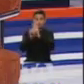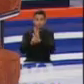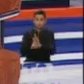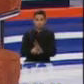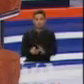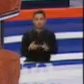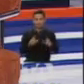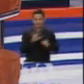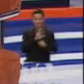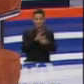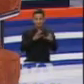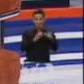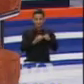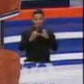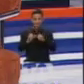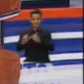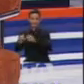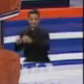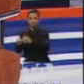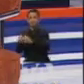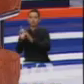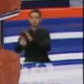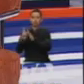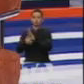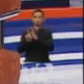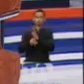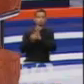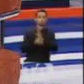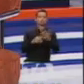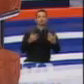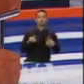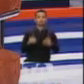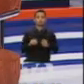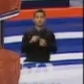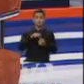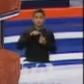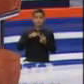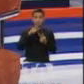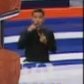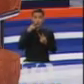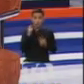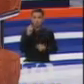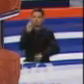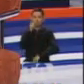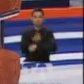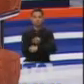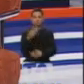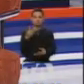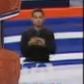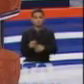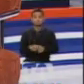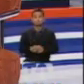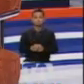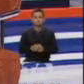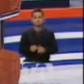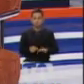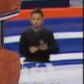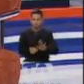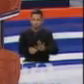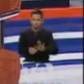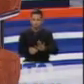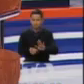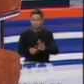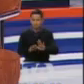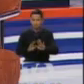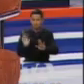se encuentran instaladas en las estaciones de mayor afluencia. Y 2 hombres han sido sentenciados por acoso. Sin embargo, esas